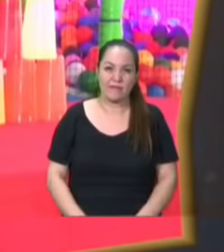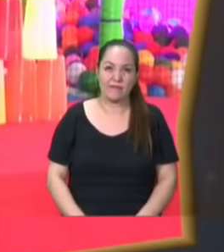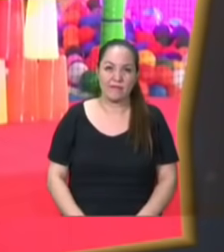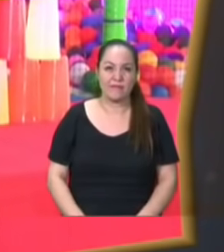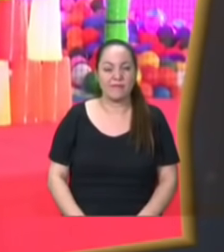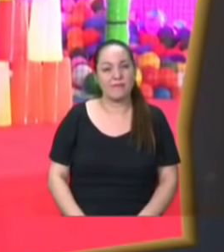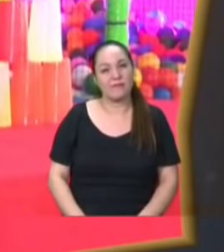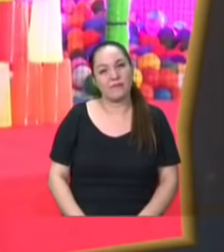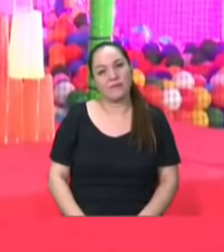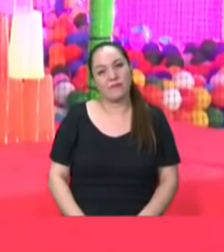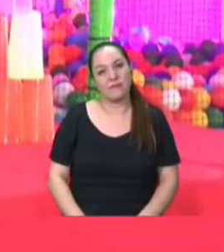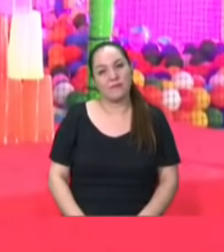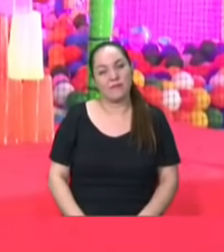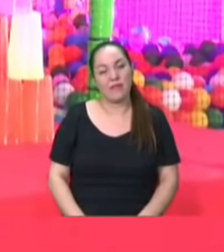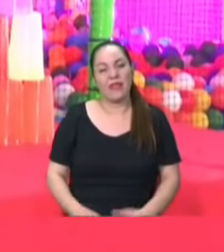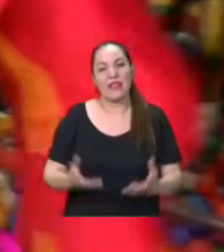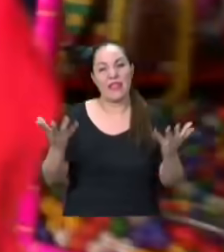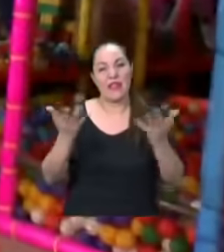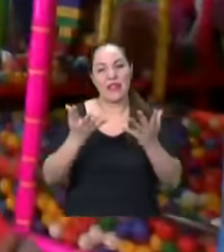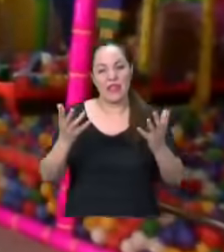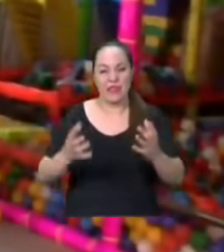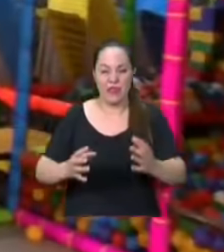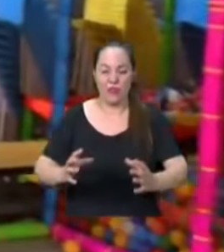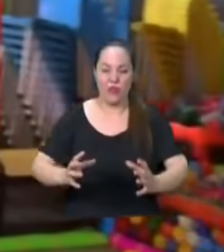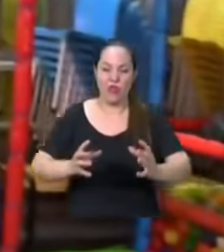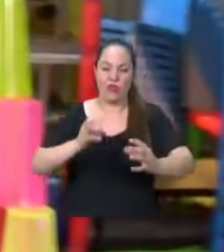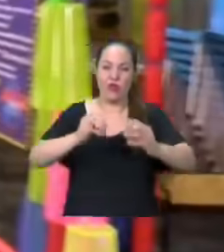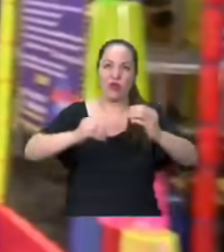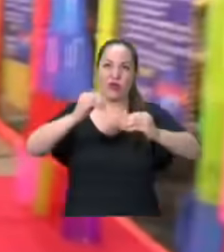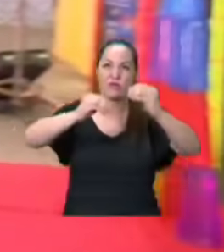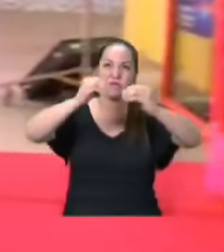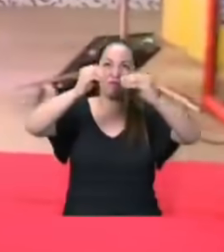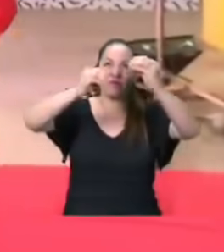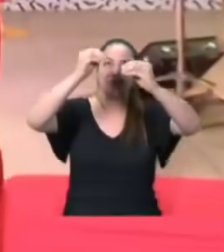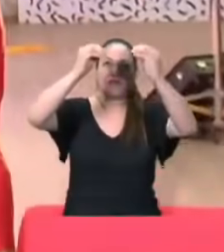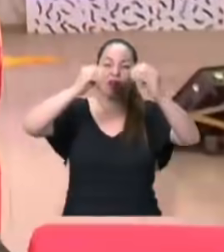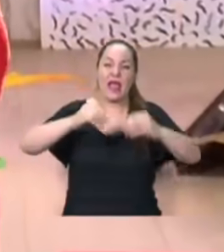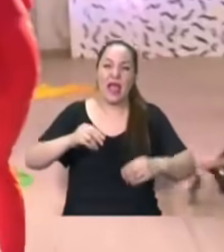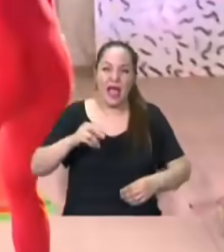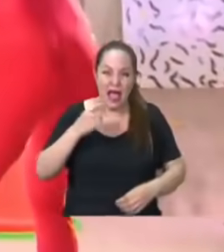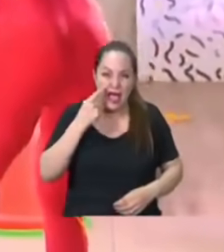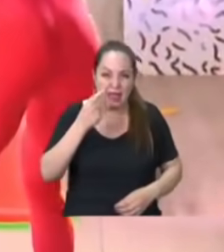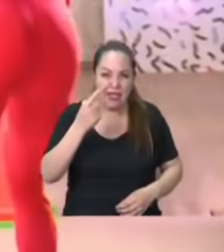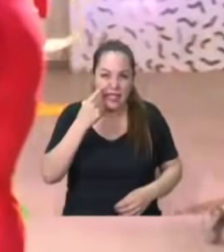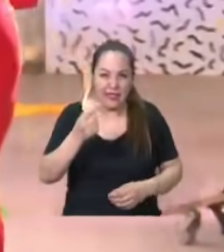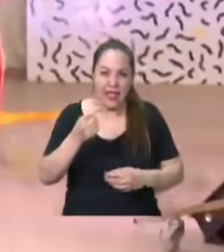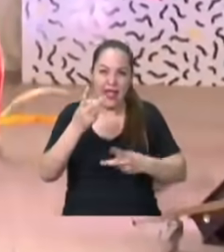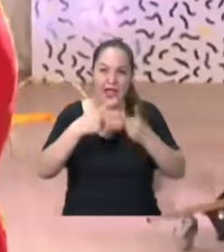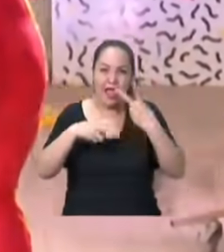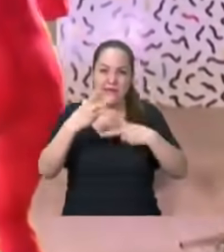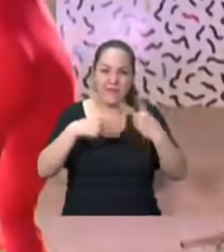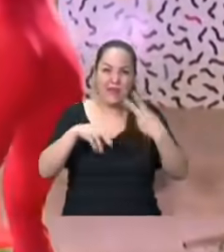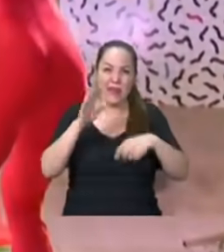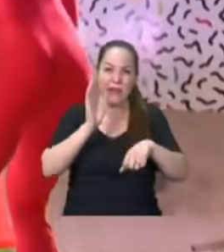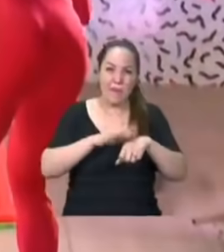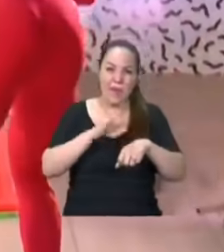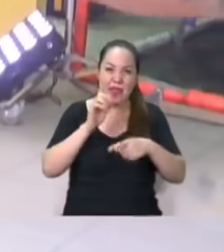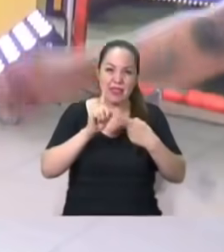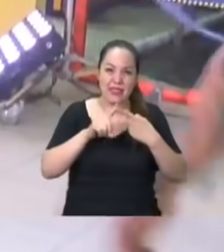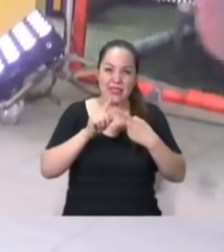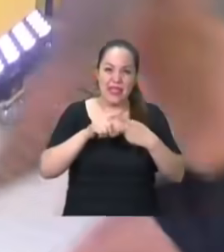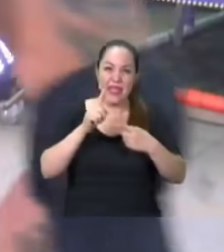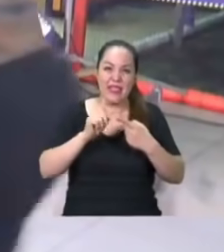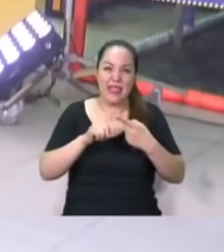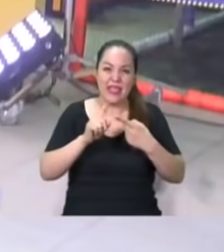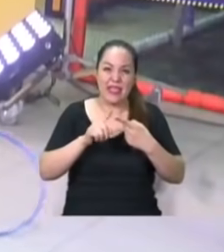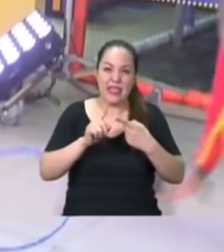que formar la torre que esté prácticamente bien hecha. Ahí está, ahí viene Junior, Jorge, vamos a ver. Junior